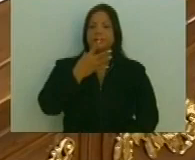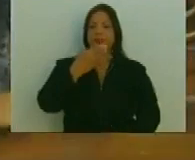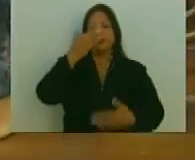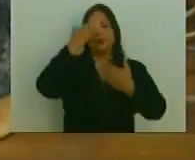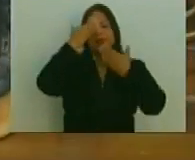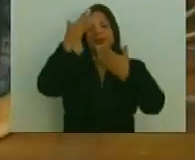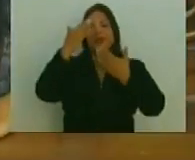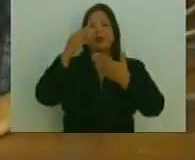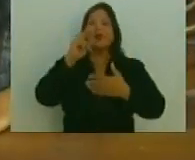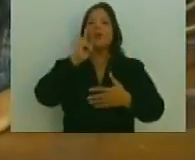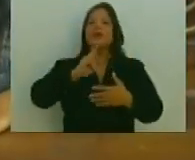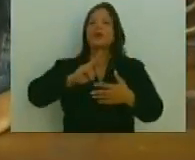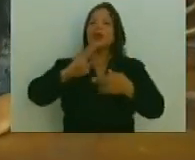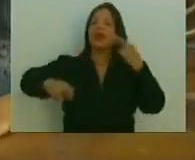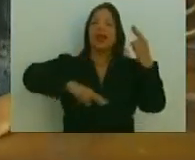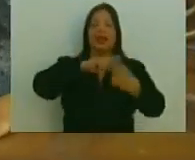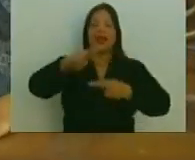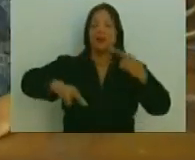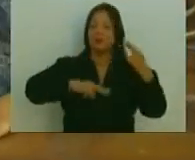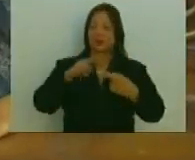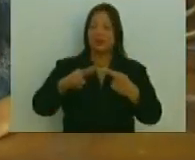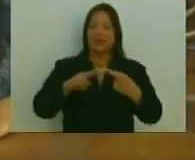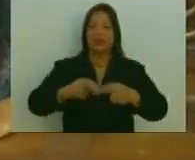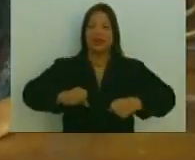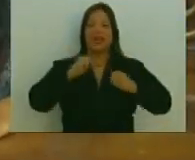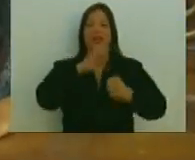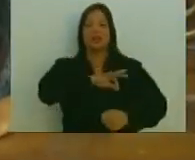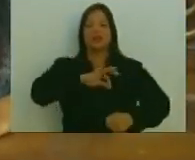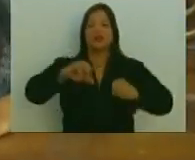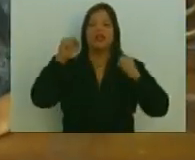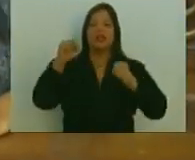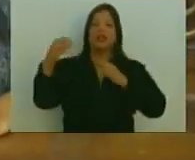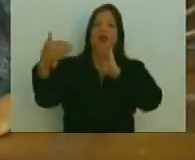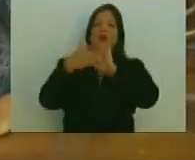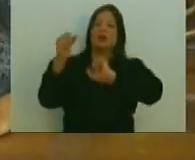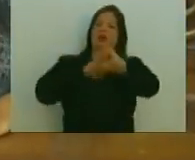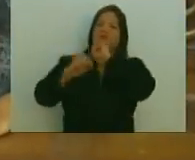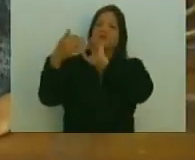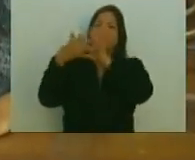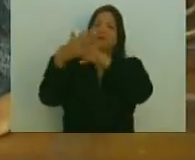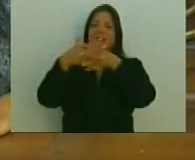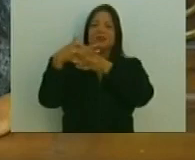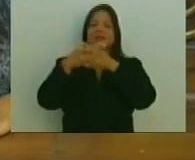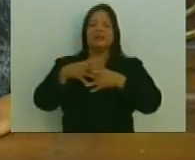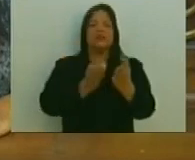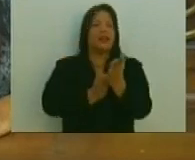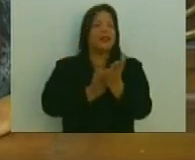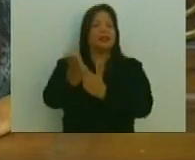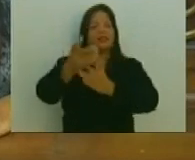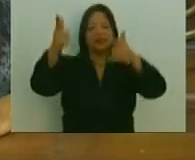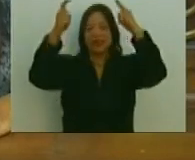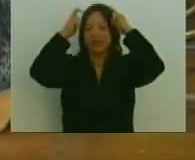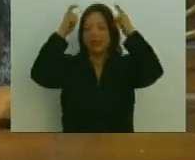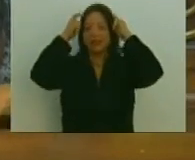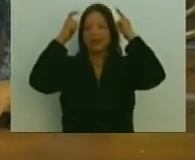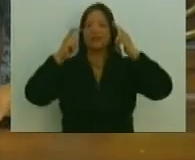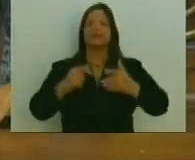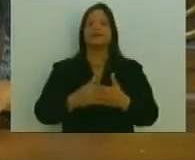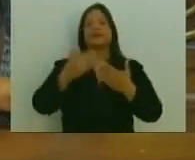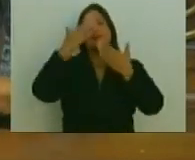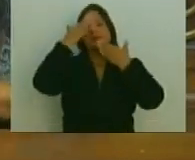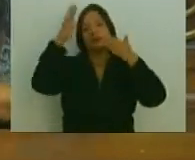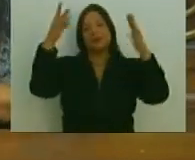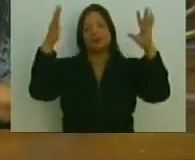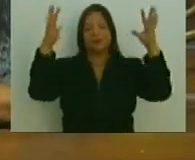saludo bolivariano, revolucionario, socialista, antiimperialista y eternamente chavista.